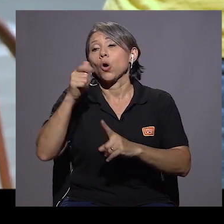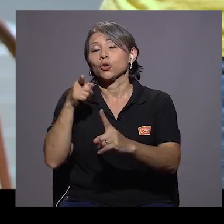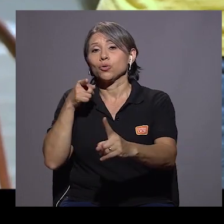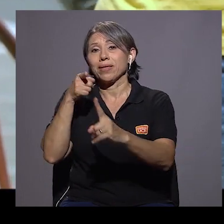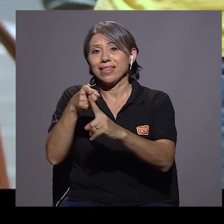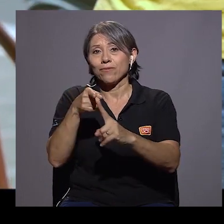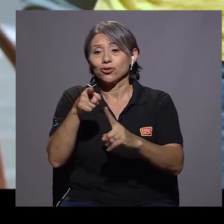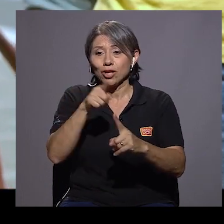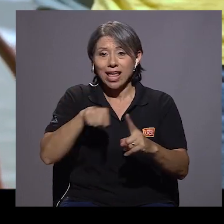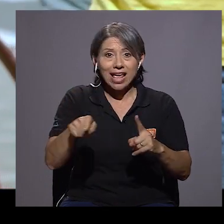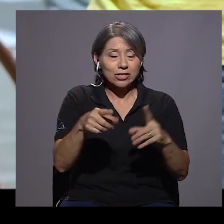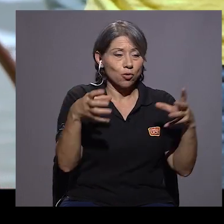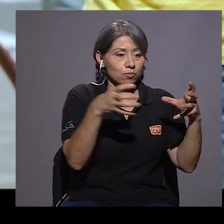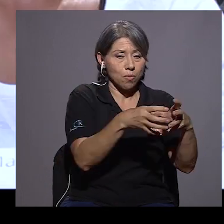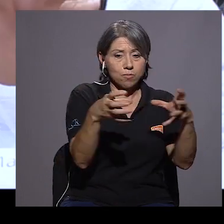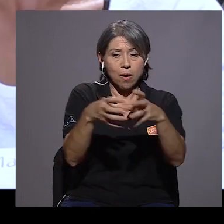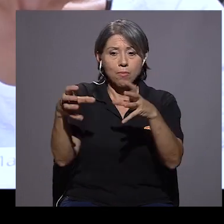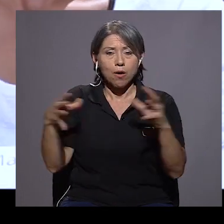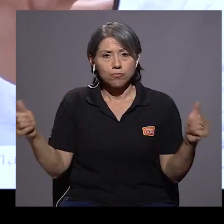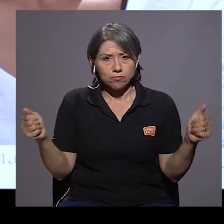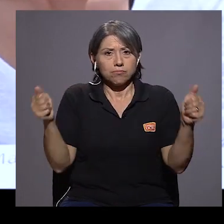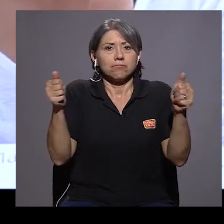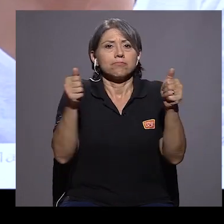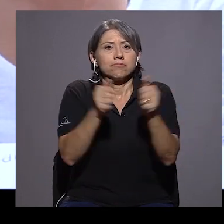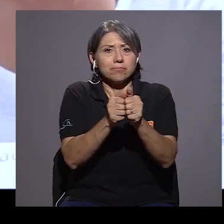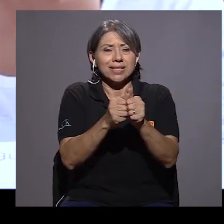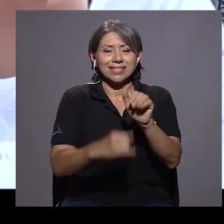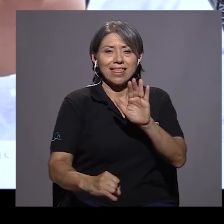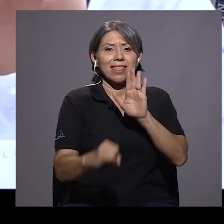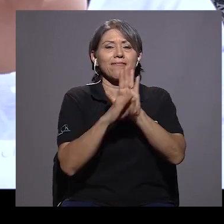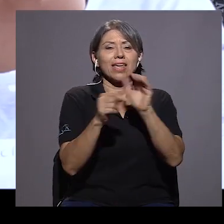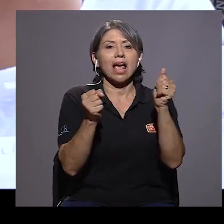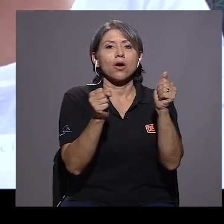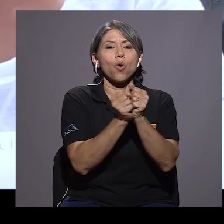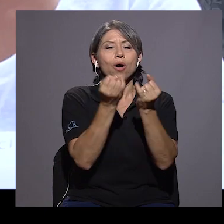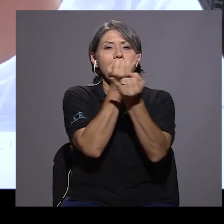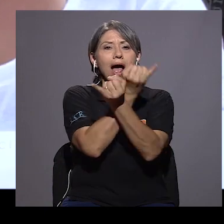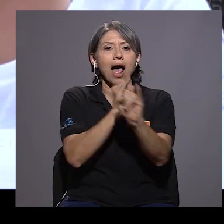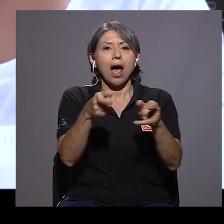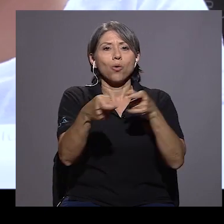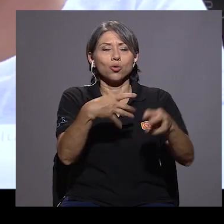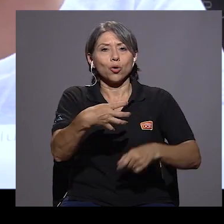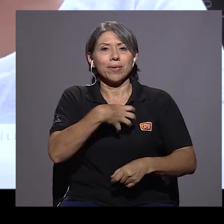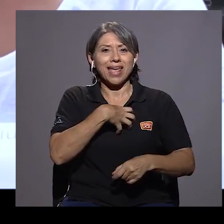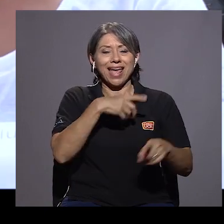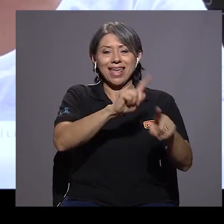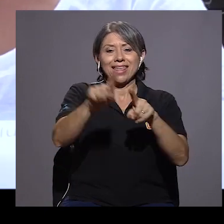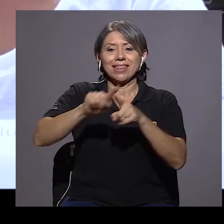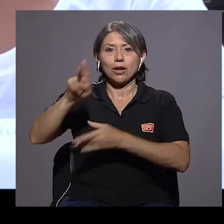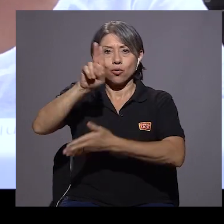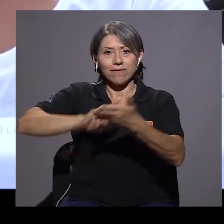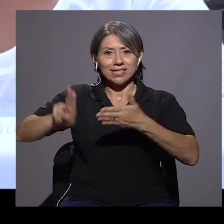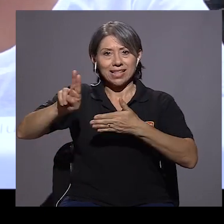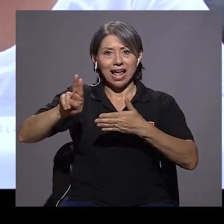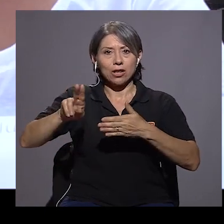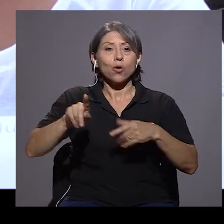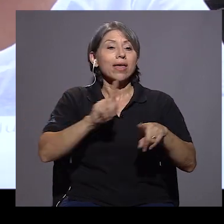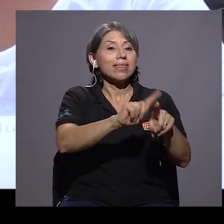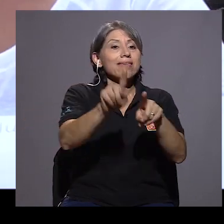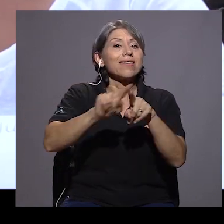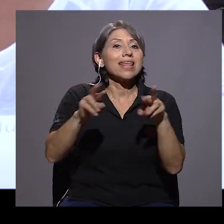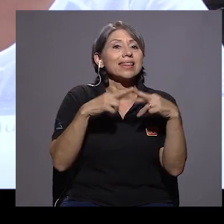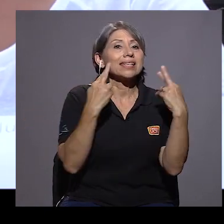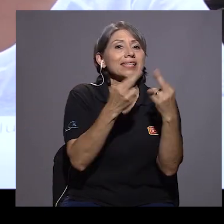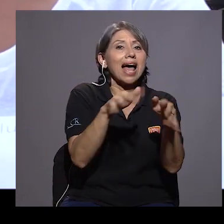esas acciones y las transforma en un frente que se identifica con la autonomía y que se reconoce interuniversitario.